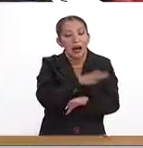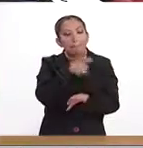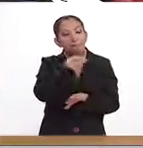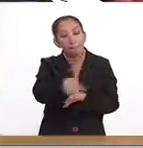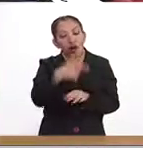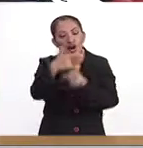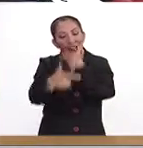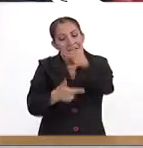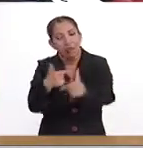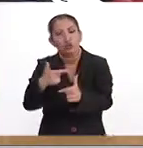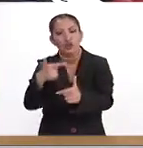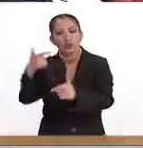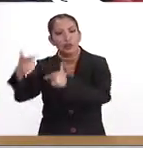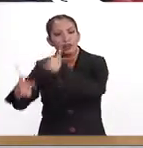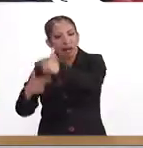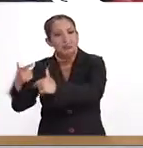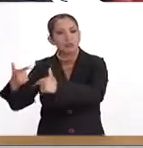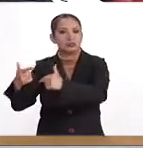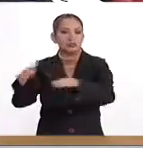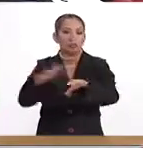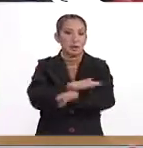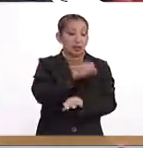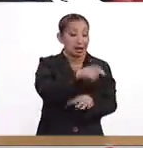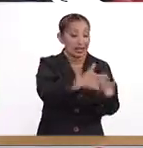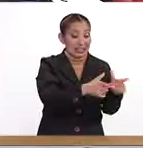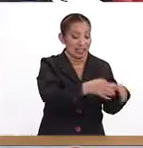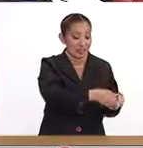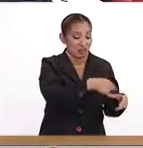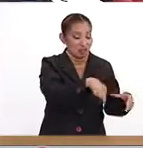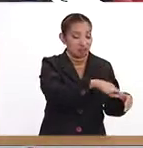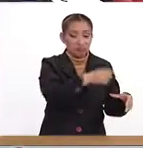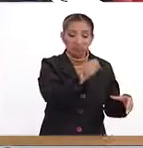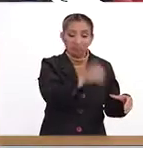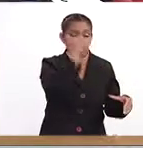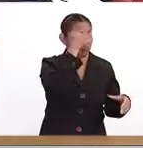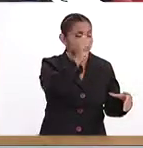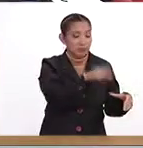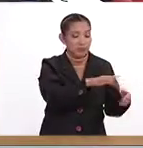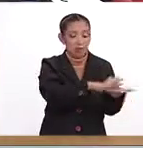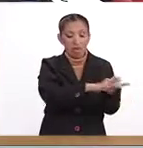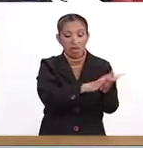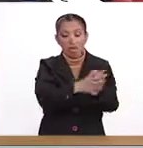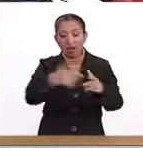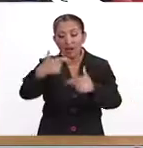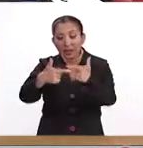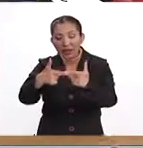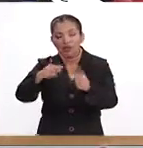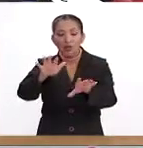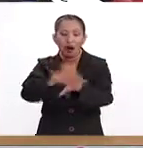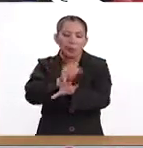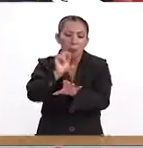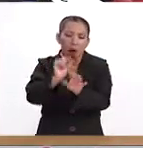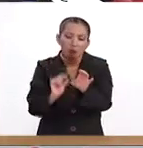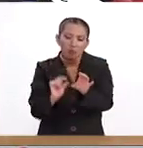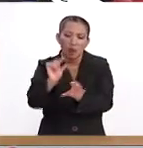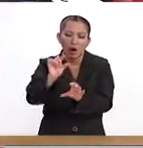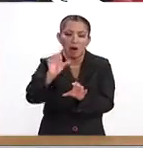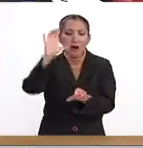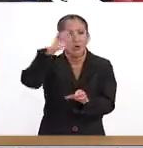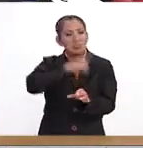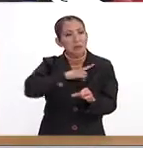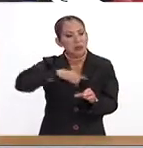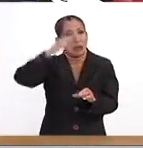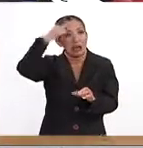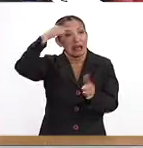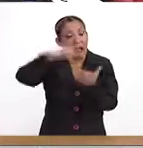en generaciones, más bien. Y es un asunto que tiene que ver con idiosincrasia, ¿no? Así creencias, el